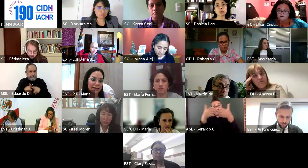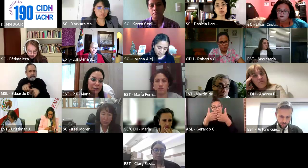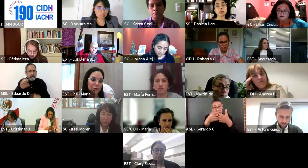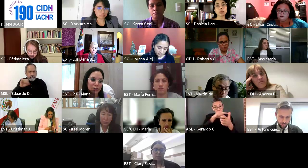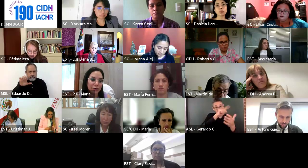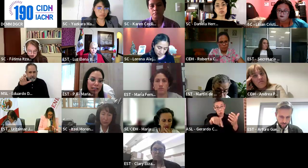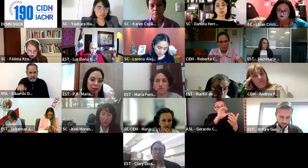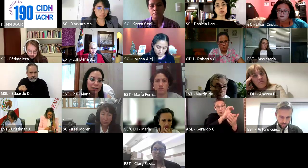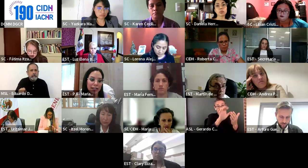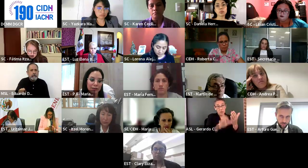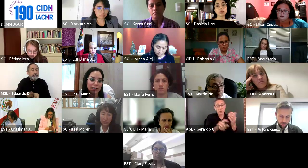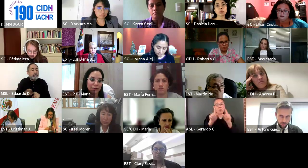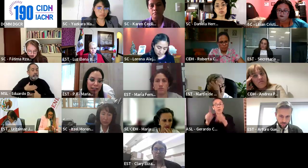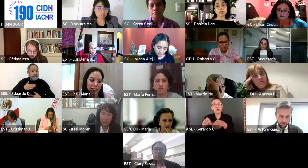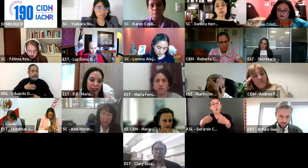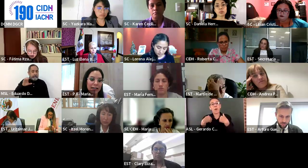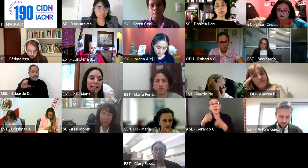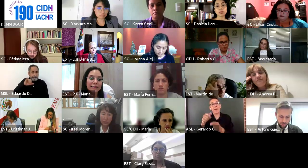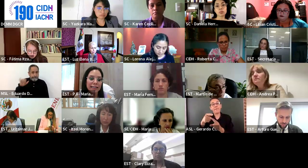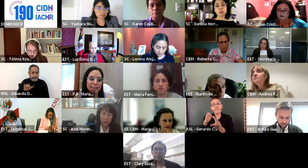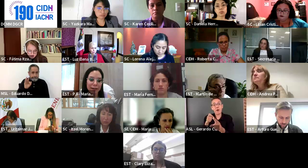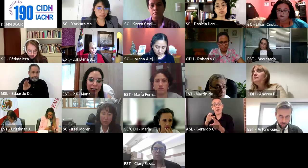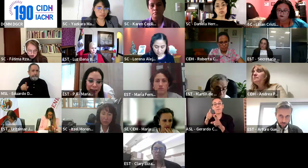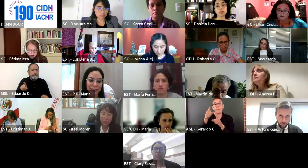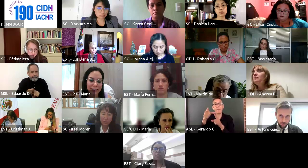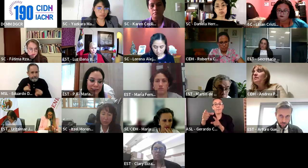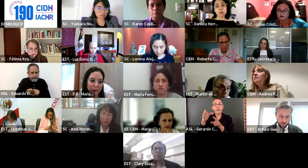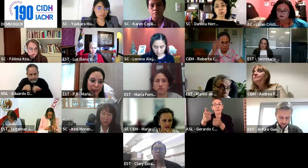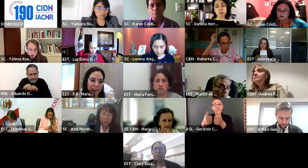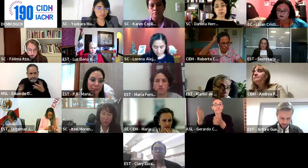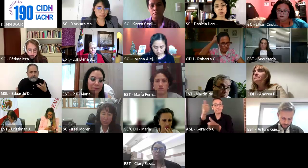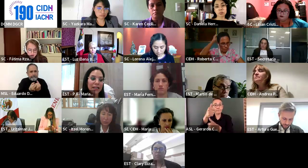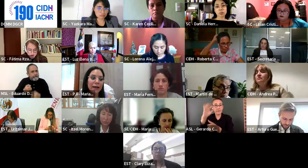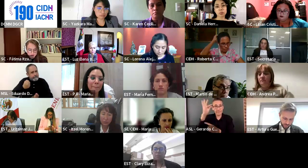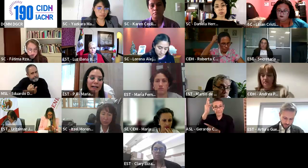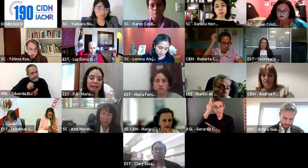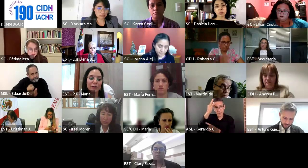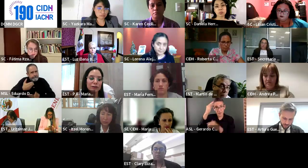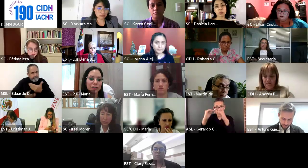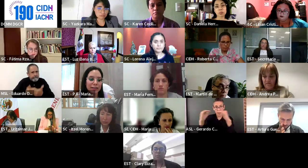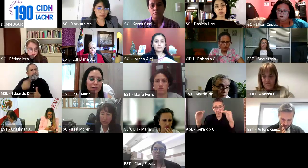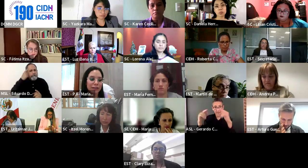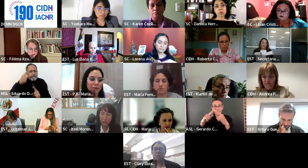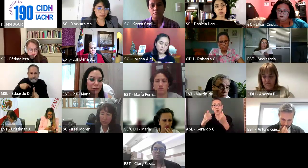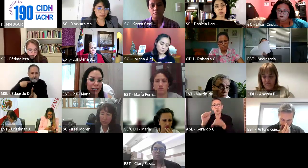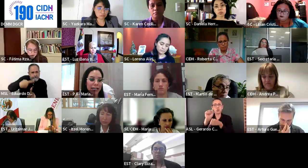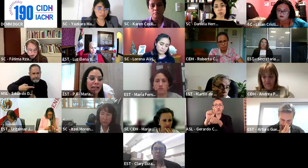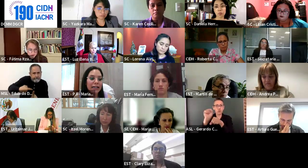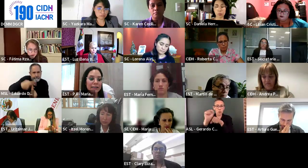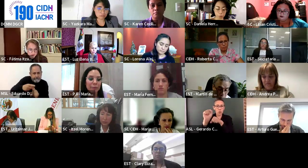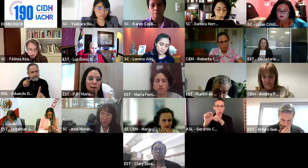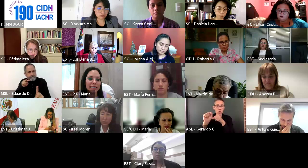Corte, desde el Consejo de la Judicatura Federal se ha trabajado intensamente para ir construyendo un